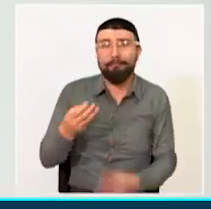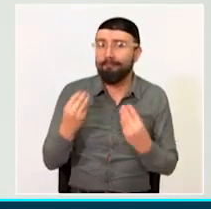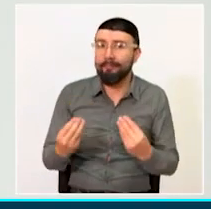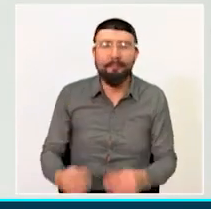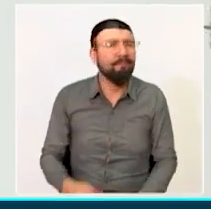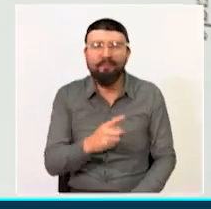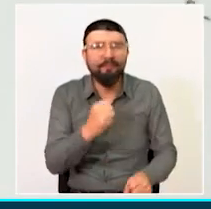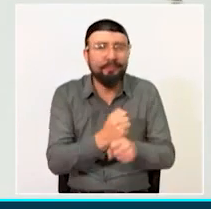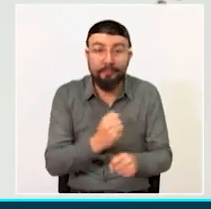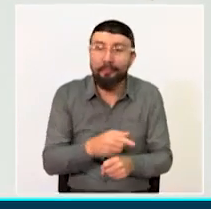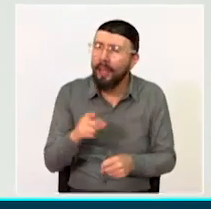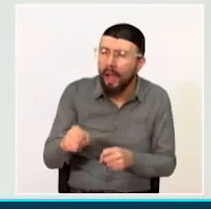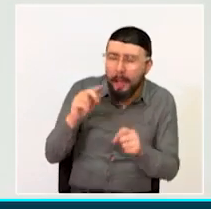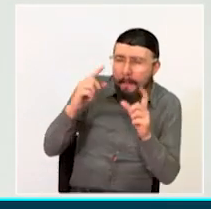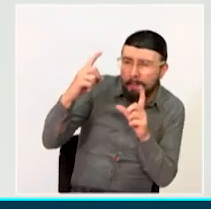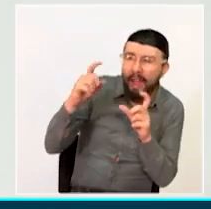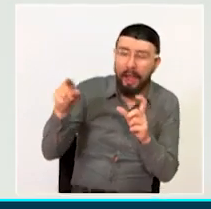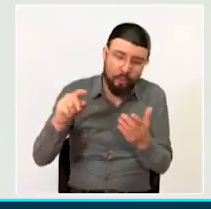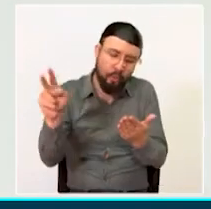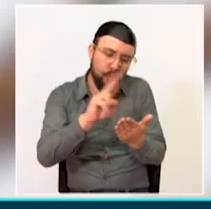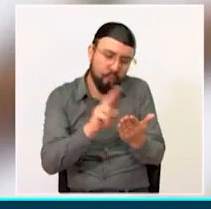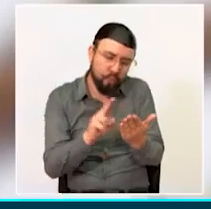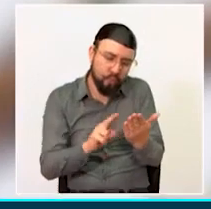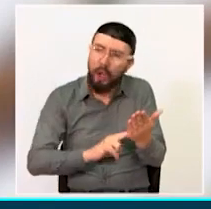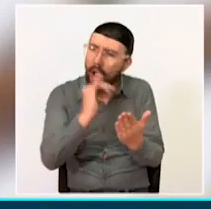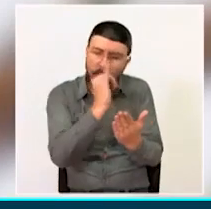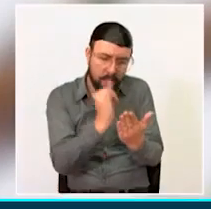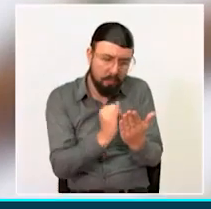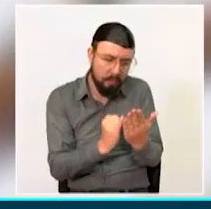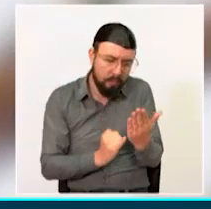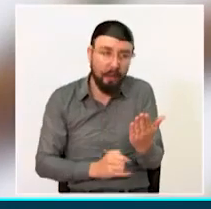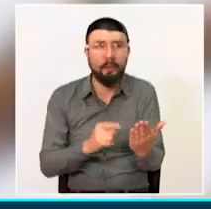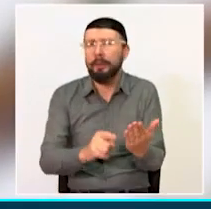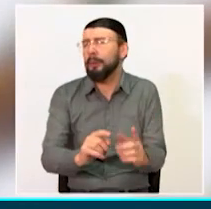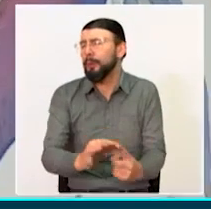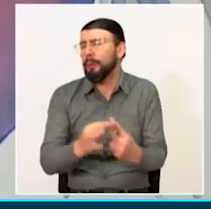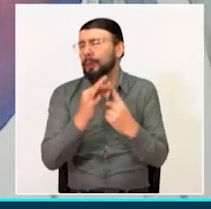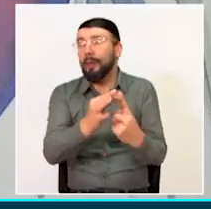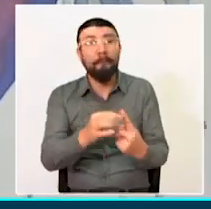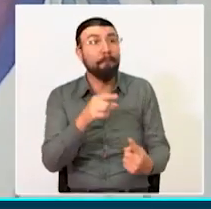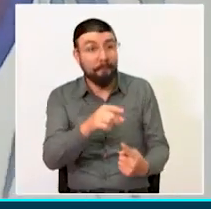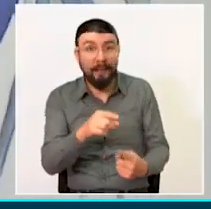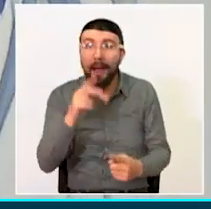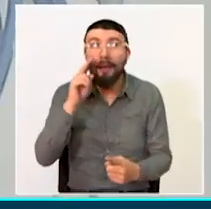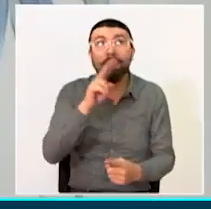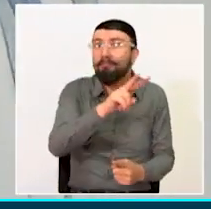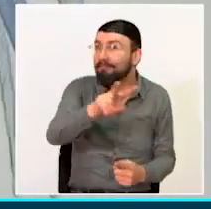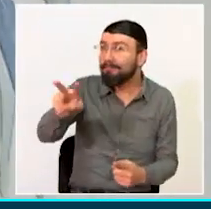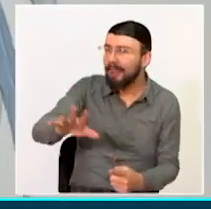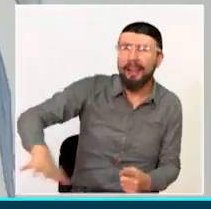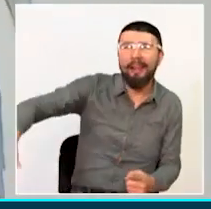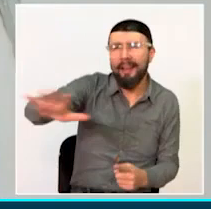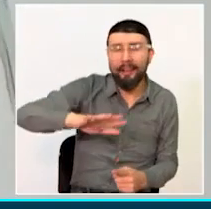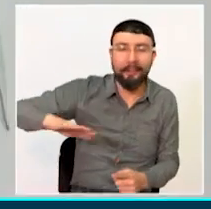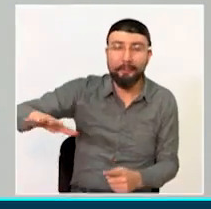se concentró en pintar e ilustrar precisamente estas especies, creando piezas de arte con las aves que se pueden divisar en nuestra región, lo